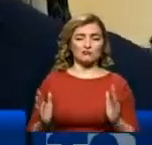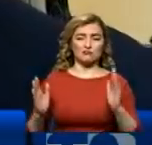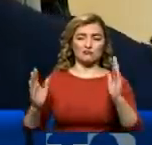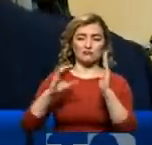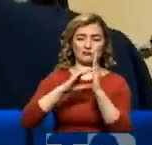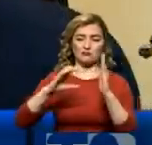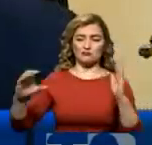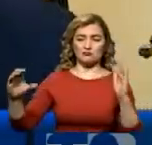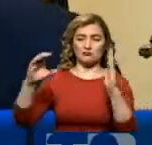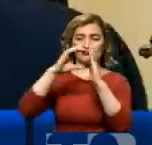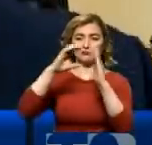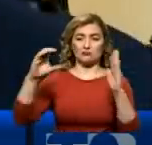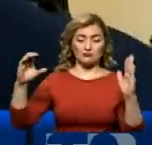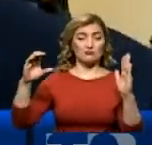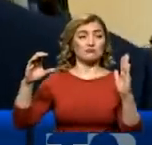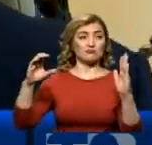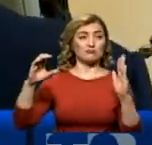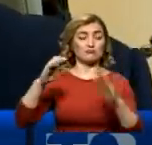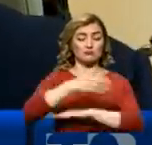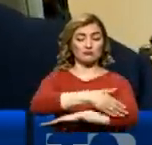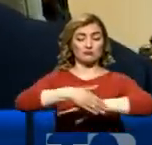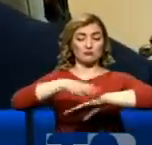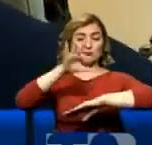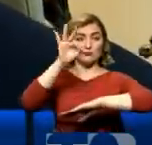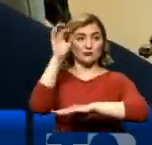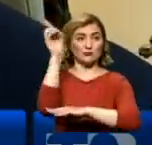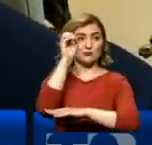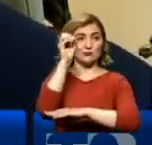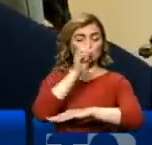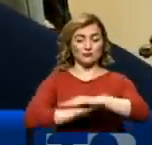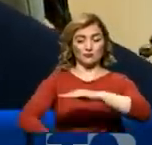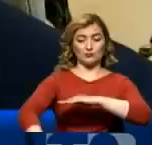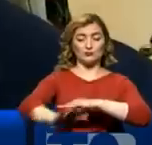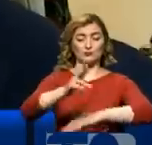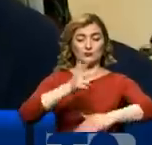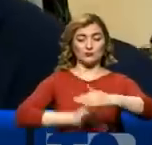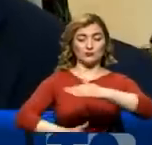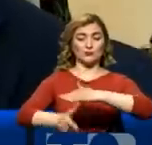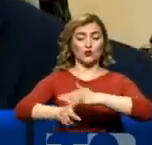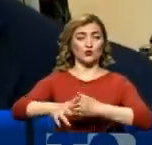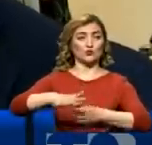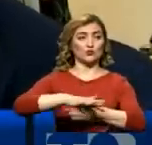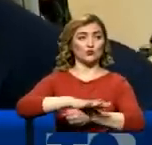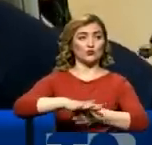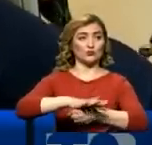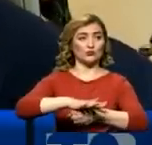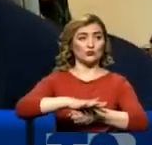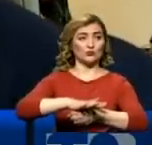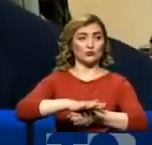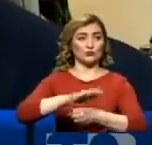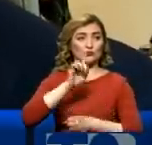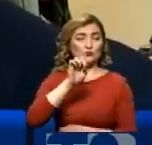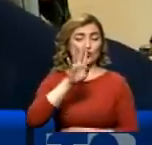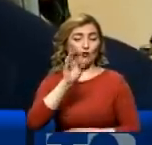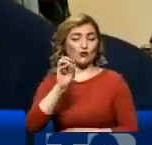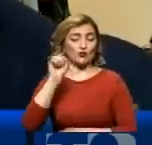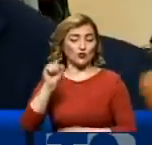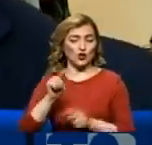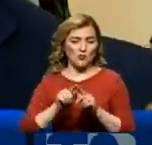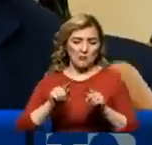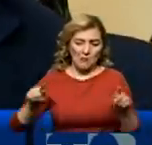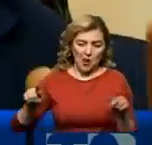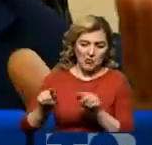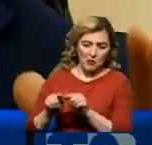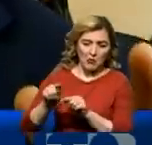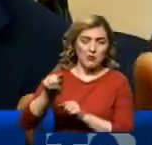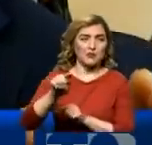dos pisos y exclusividad en la 9 de octubre y toda la planta baja del garaje. Entonces tenía 1.400 metros y